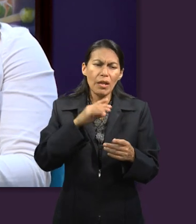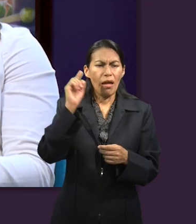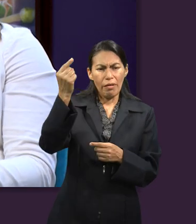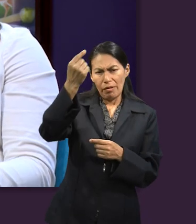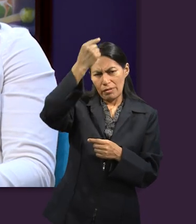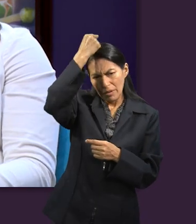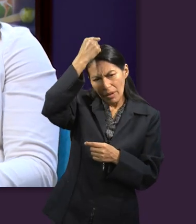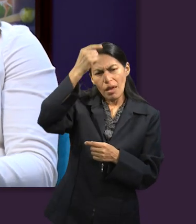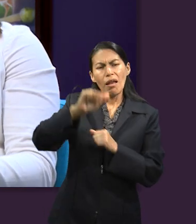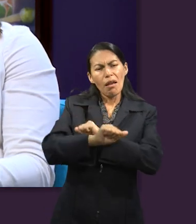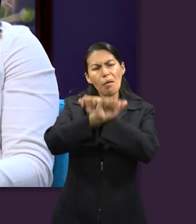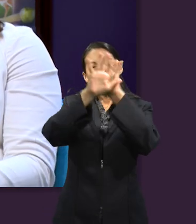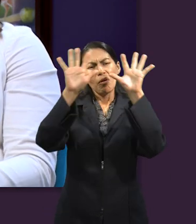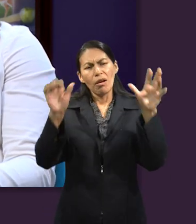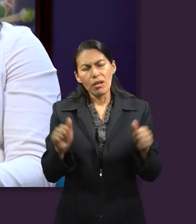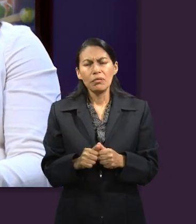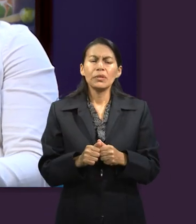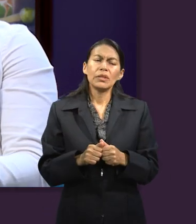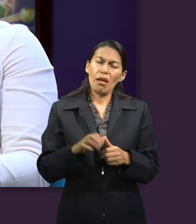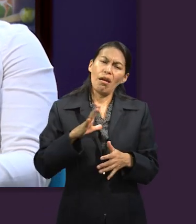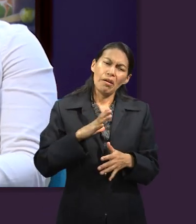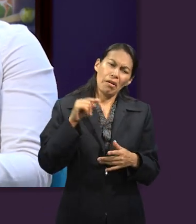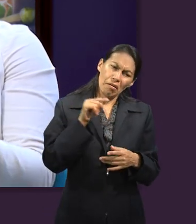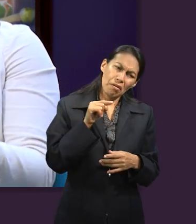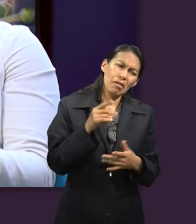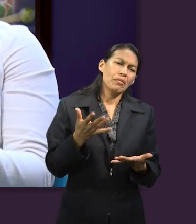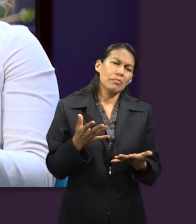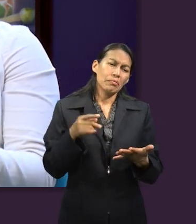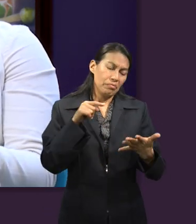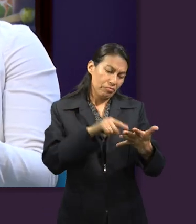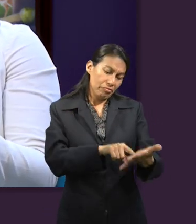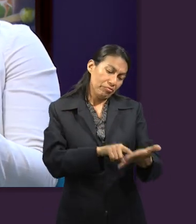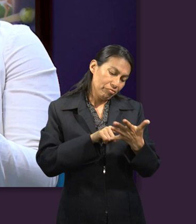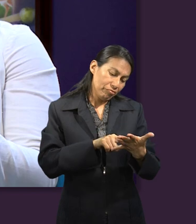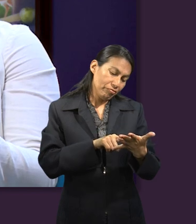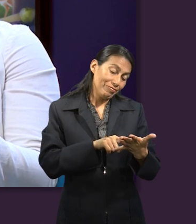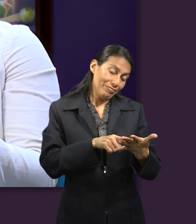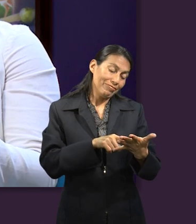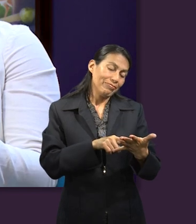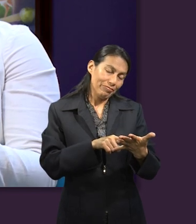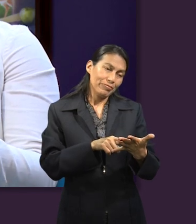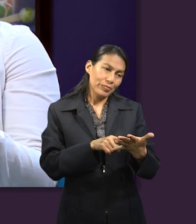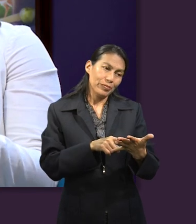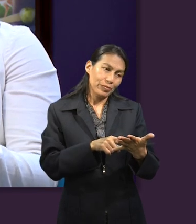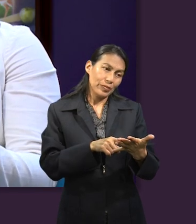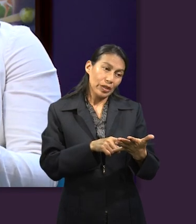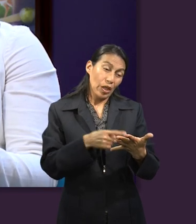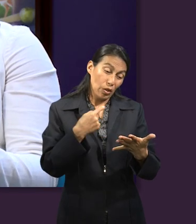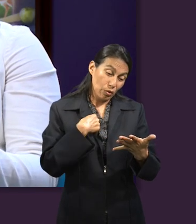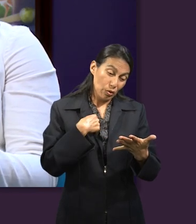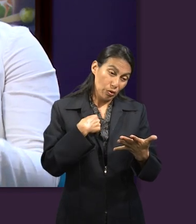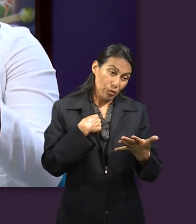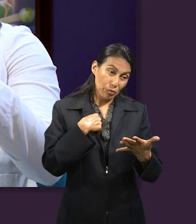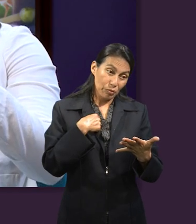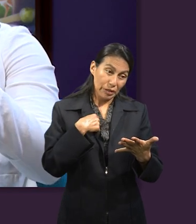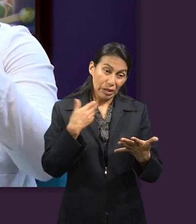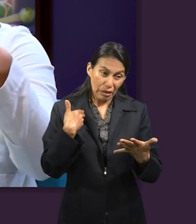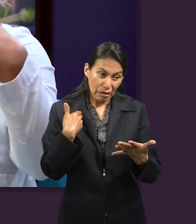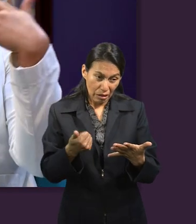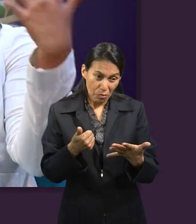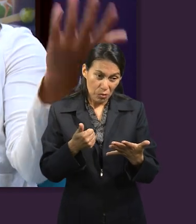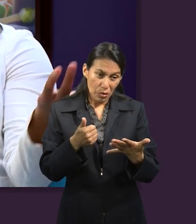profecías que encontramos en daniel que encontramos en apocalipsis que precisamente son evidencias que